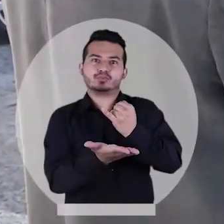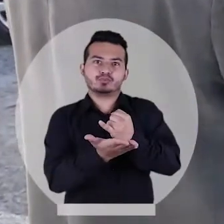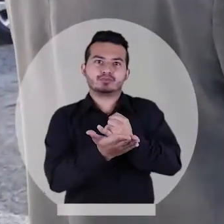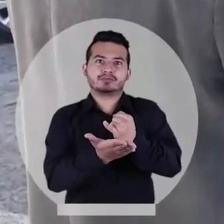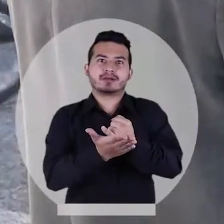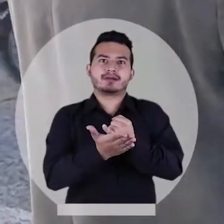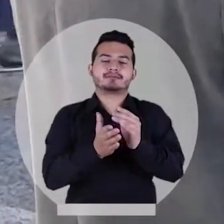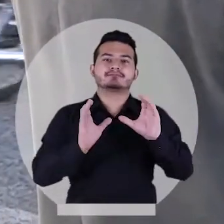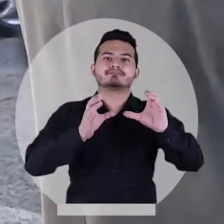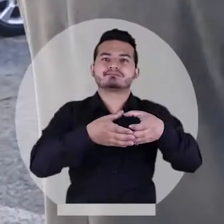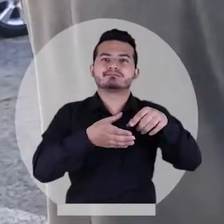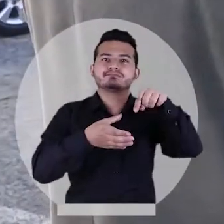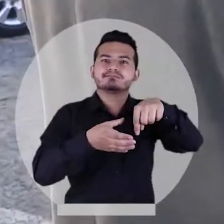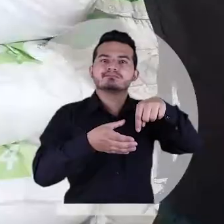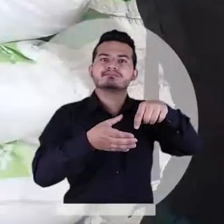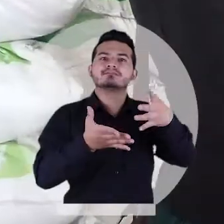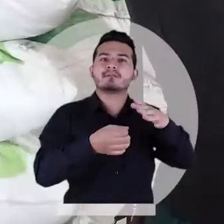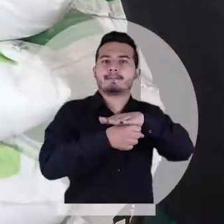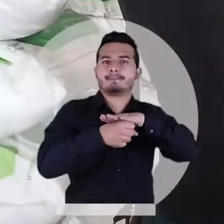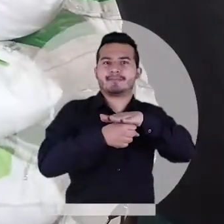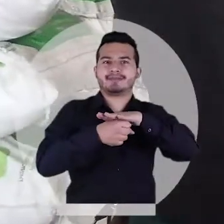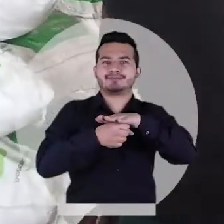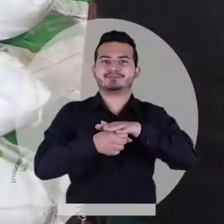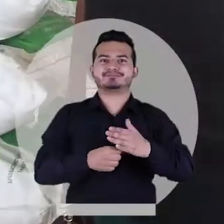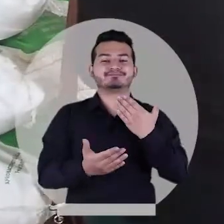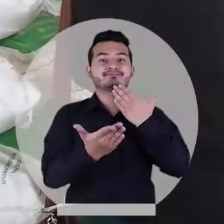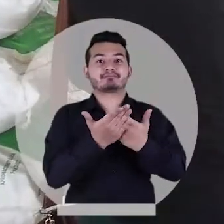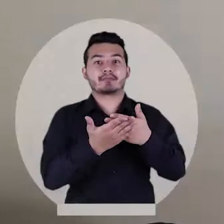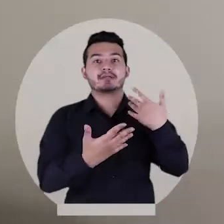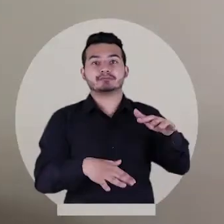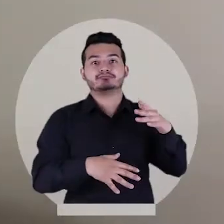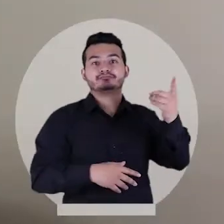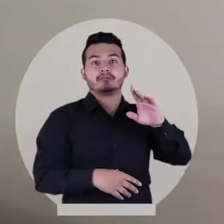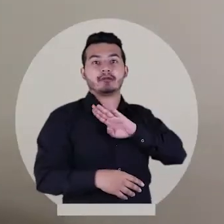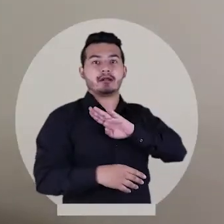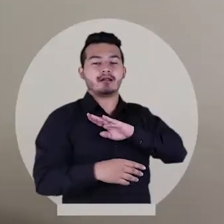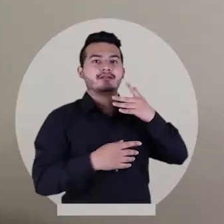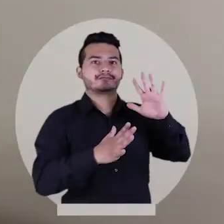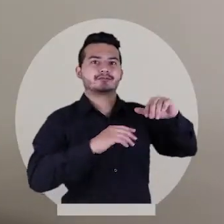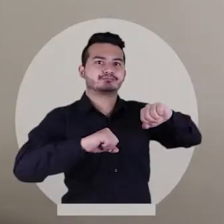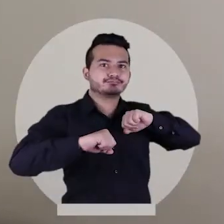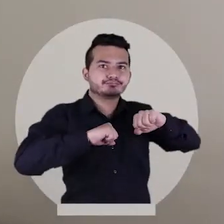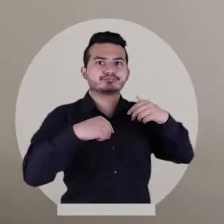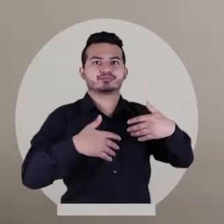las necesidades que tiene cada presidente de cada Junta de Acción Comunal. Estamos muy agradecidos con el